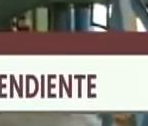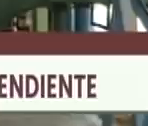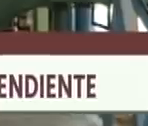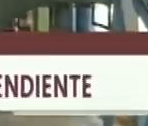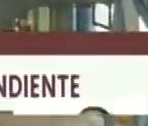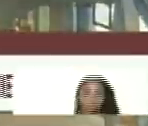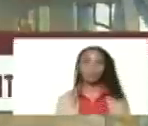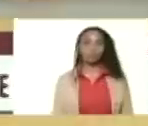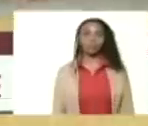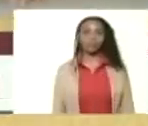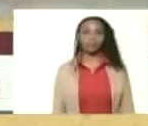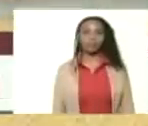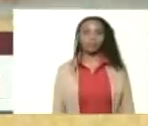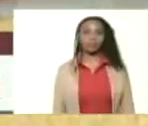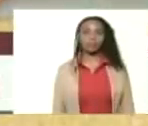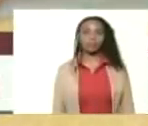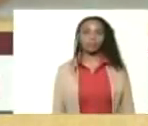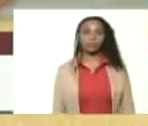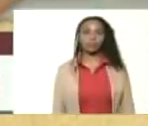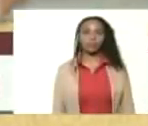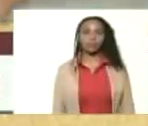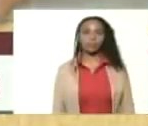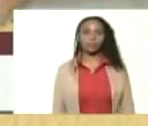miren ustedes el empaquetado,